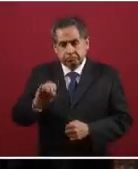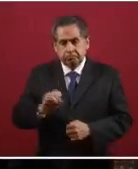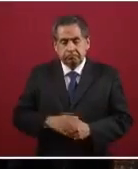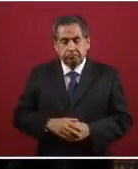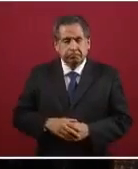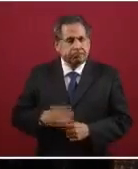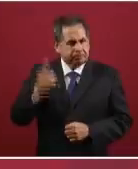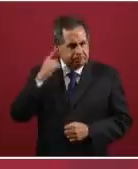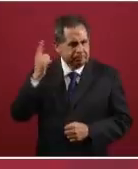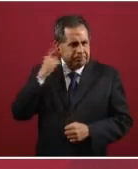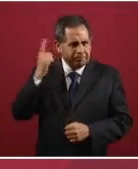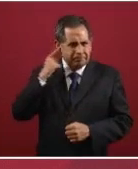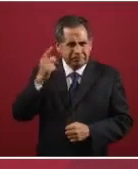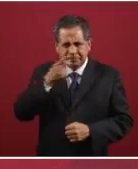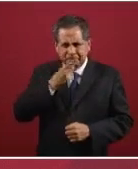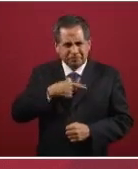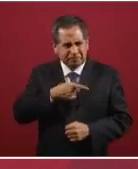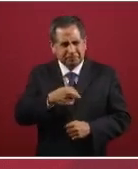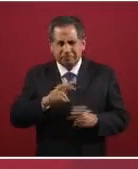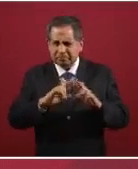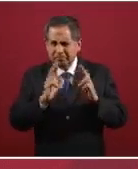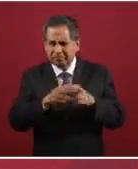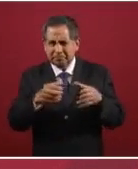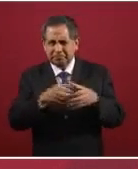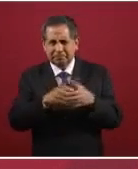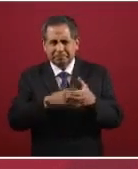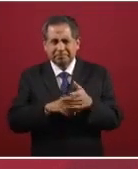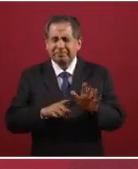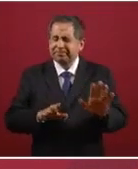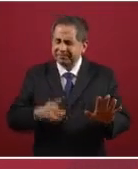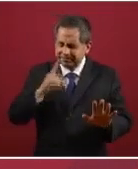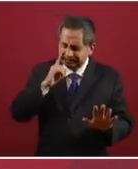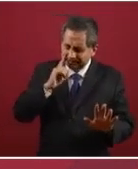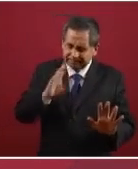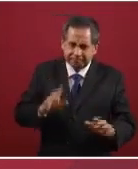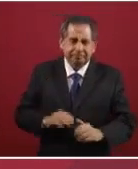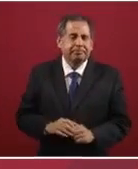me enteré de que se llevó a cabo esta reunión. Miren,